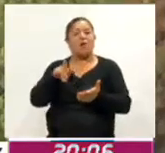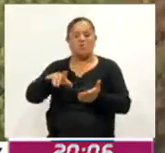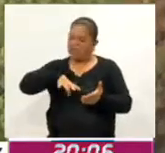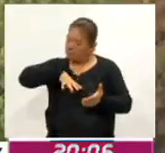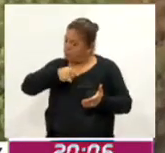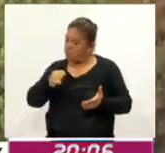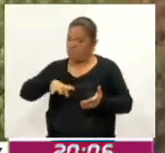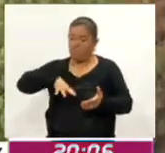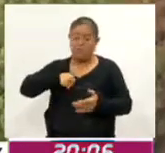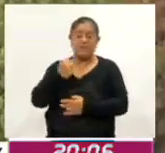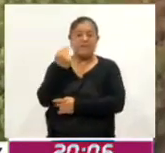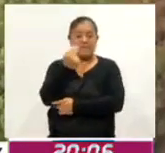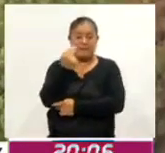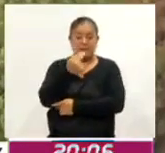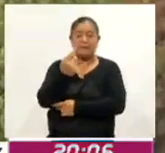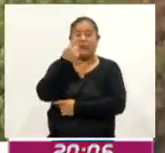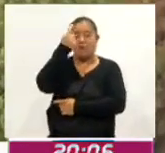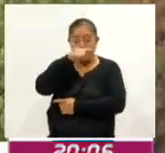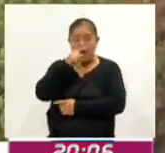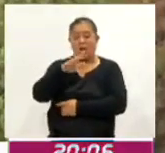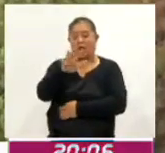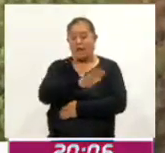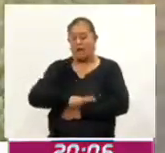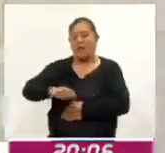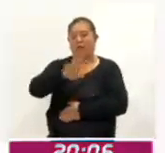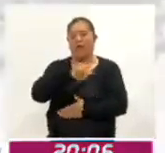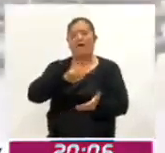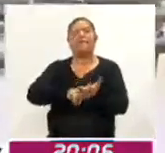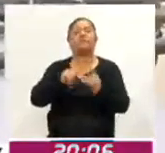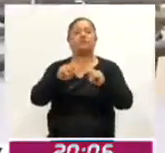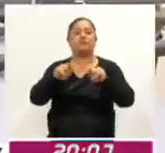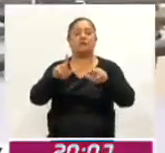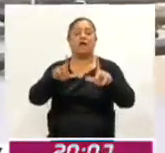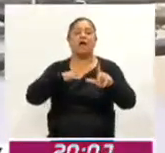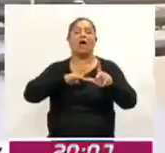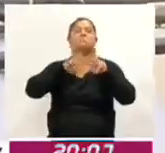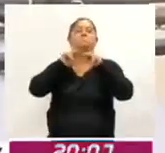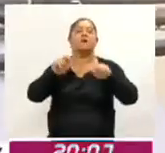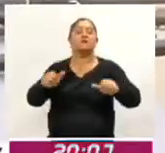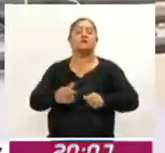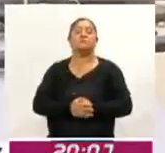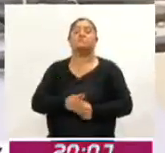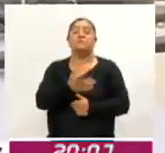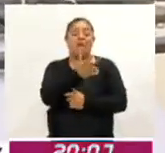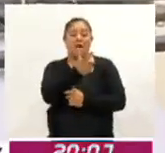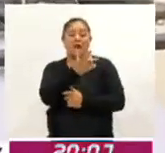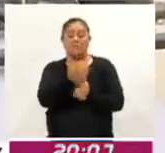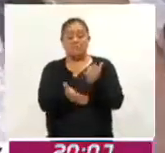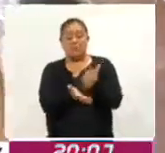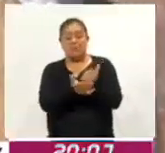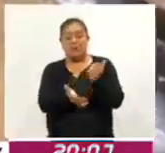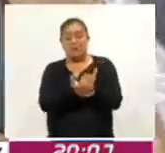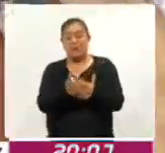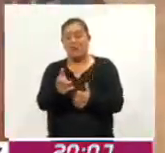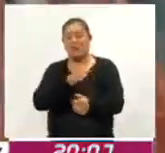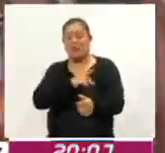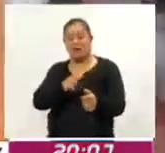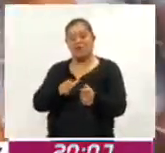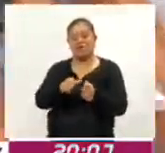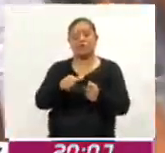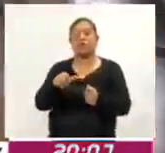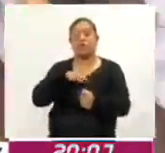que sea necesario para construir la paz. Las armas, cargadores y cartuchos fueron inspeccionadas